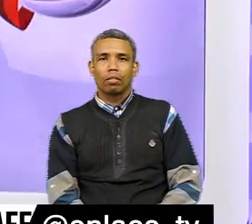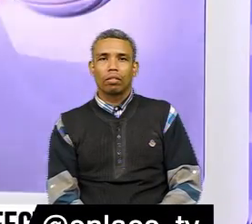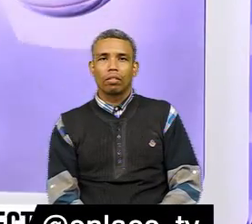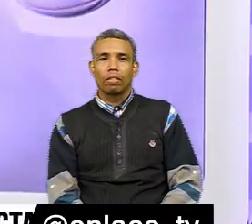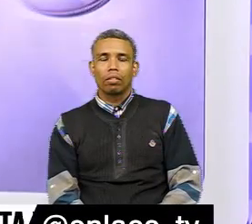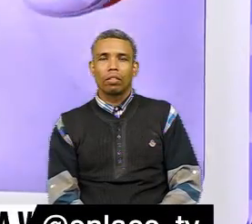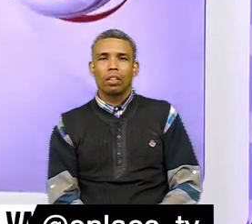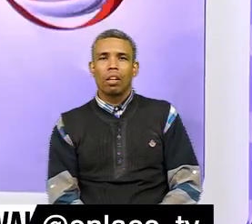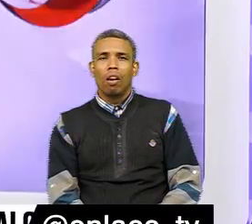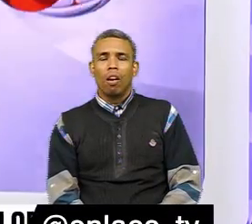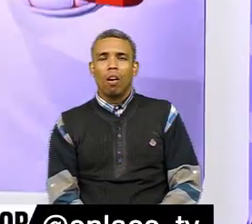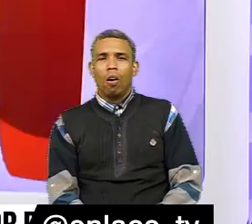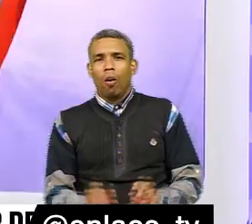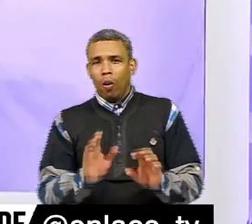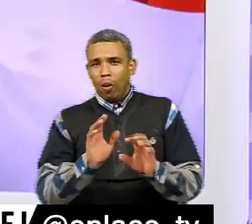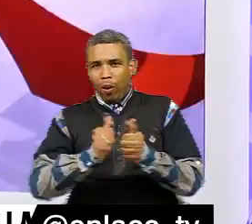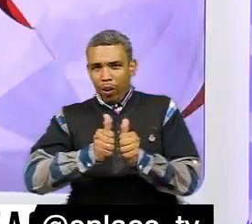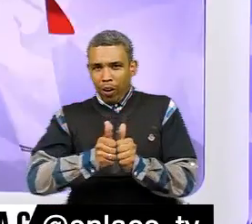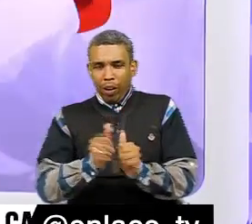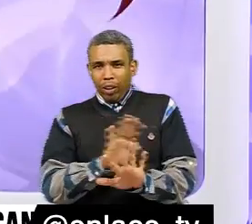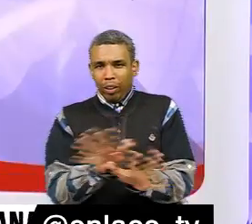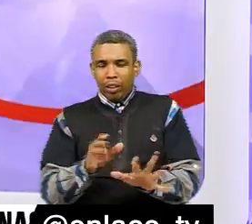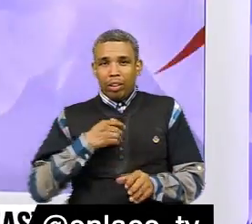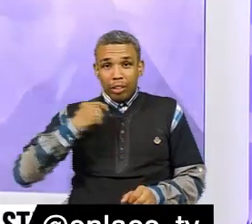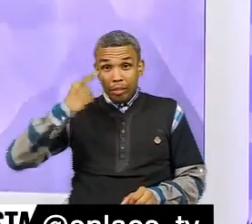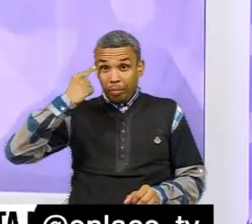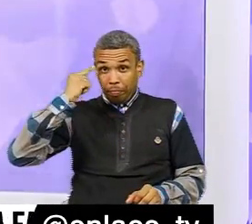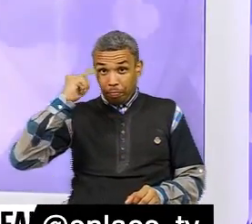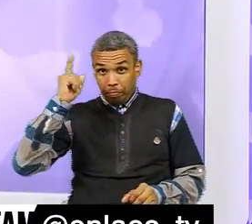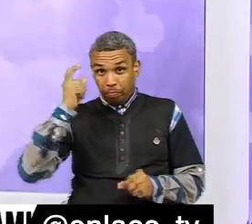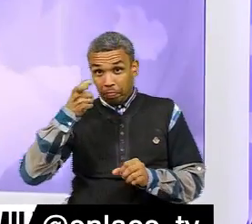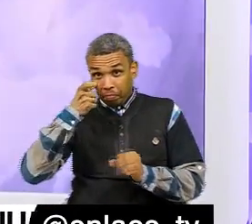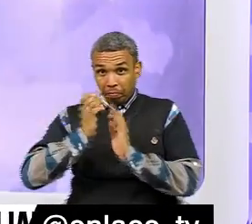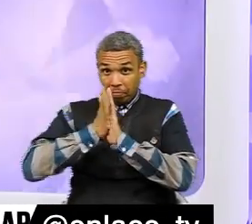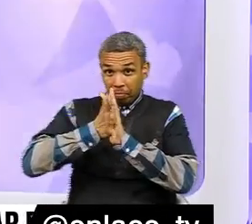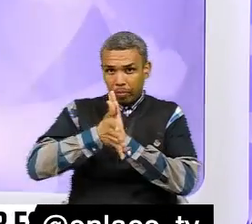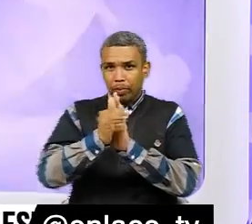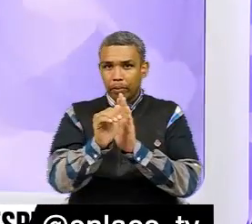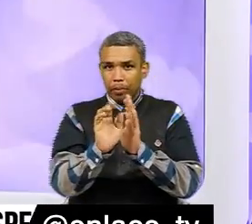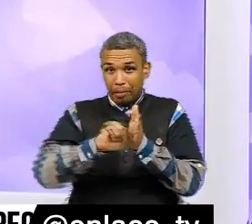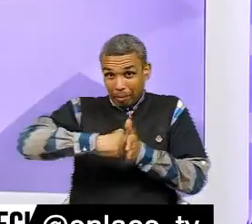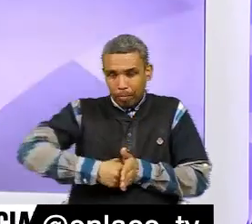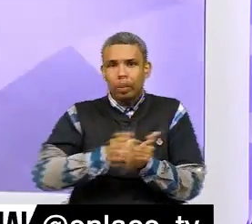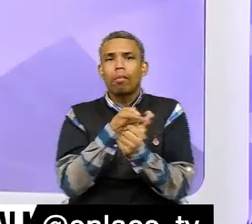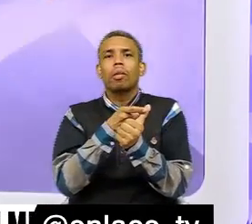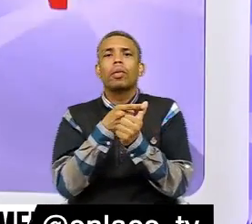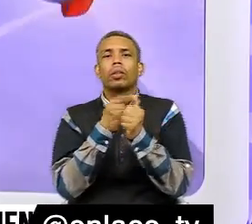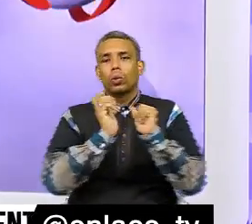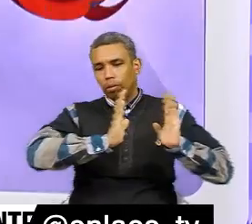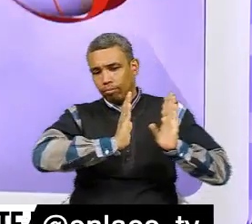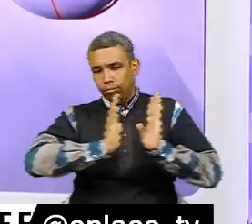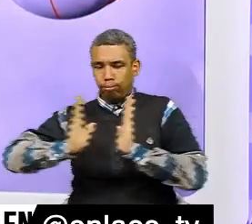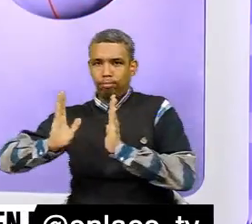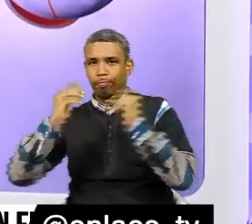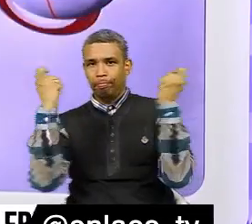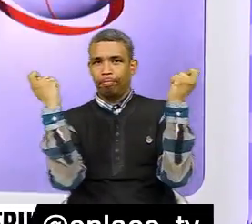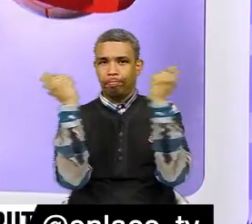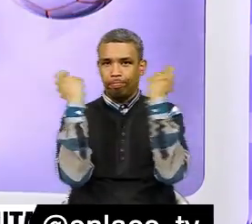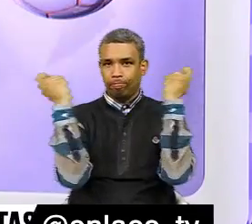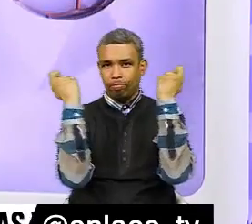Finalizan los deportes por la presente emisión. Ya viene Sara Narváez con lo mejor en la mira. Es el momento para nuestros patrocinadores.